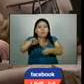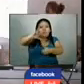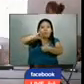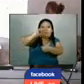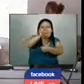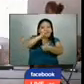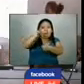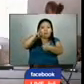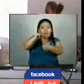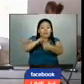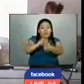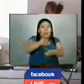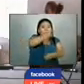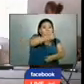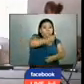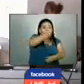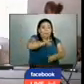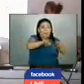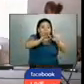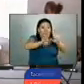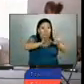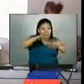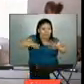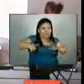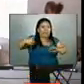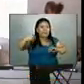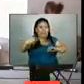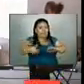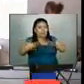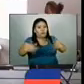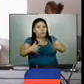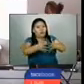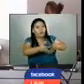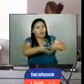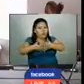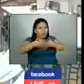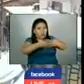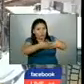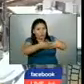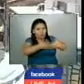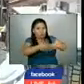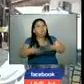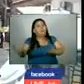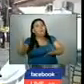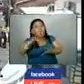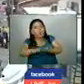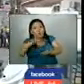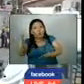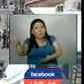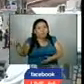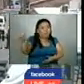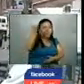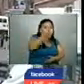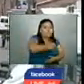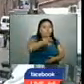Norte. En 9 meses del año fiscal 2023, Estados Unidos retornó a un promedio mensual